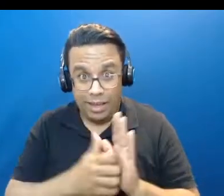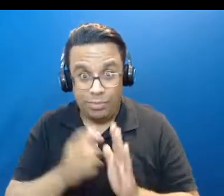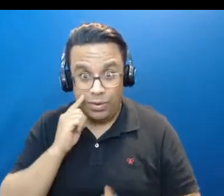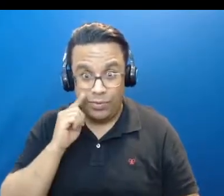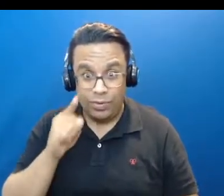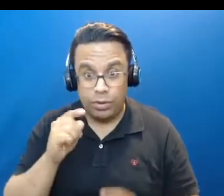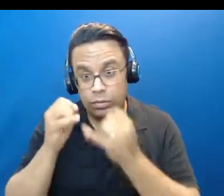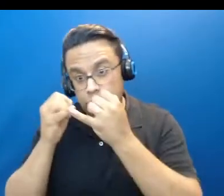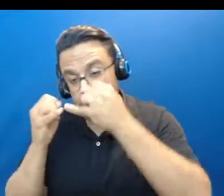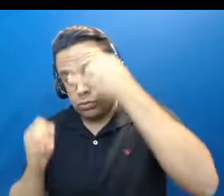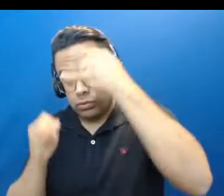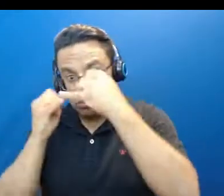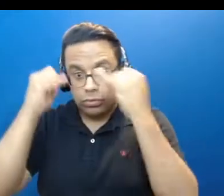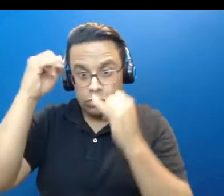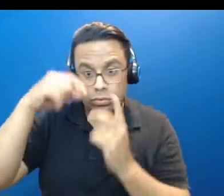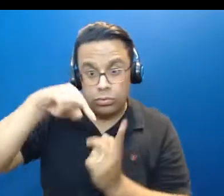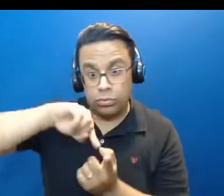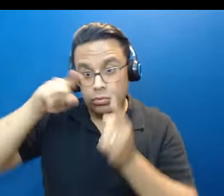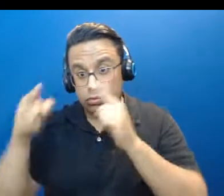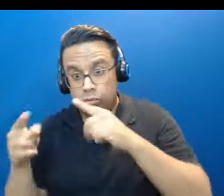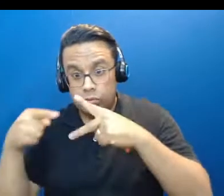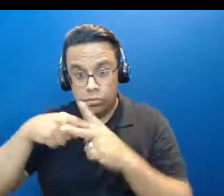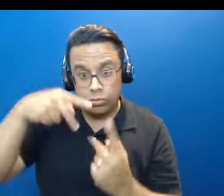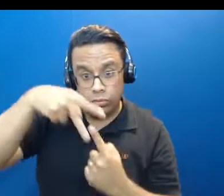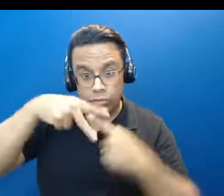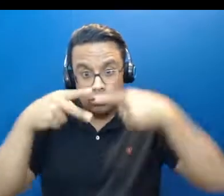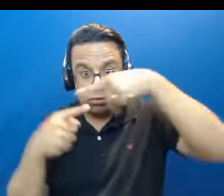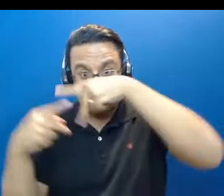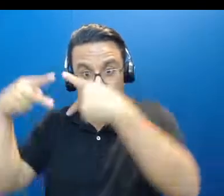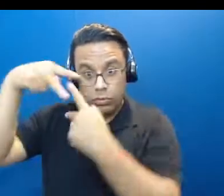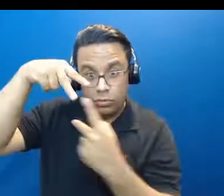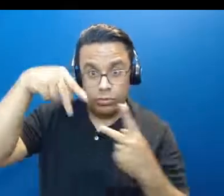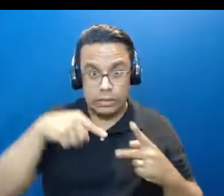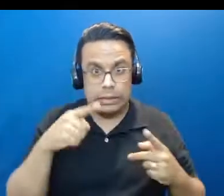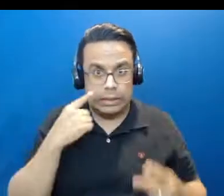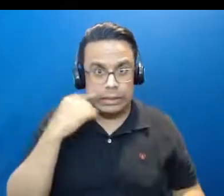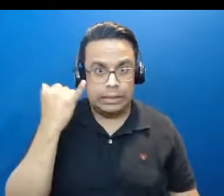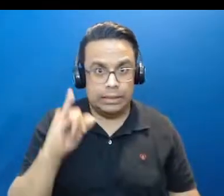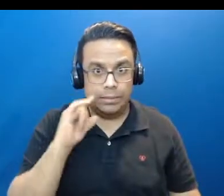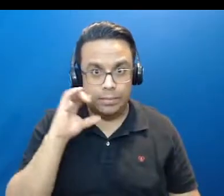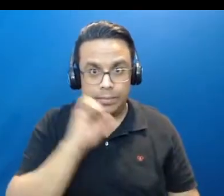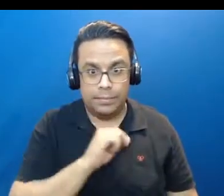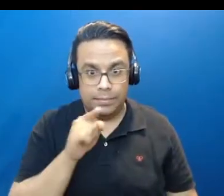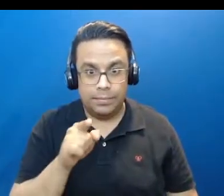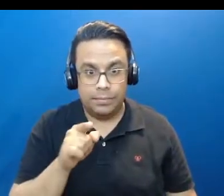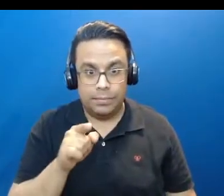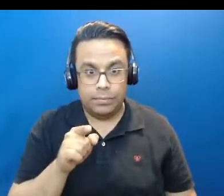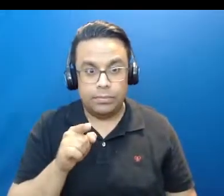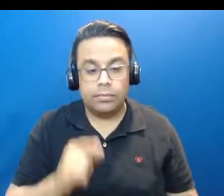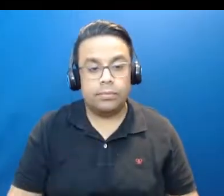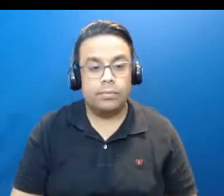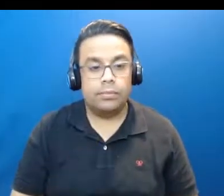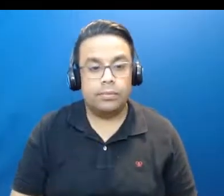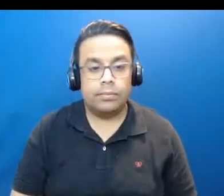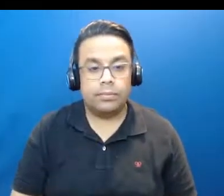hay una previsualización de lo que yo estoy haciendo. Empezamos entonces configurando cada uno de